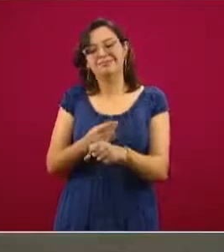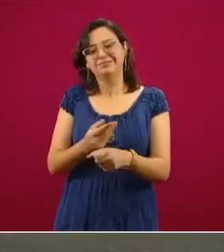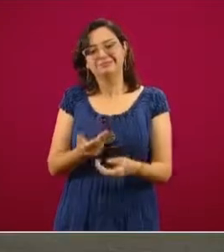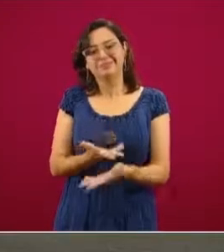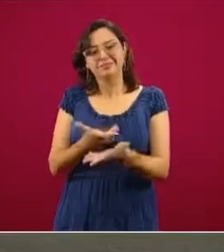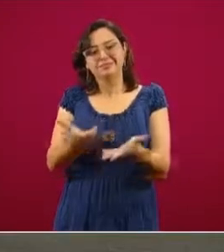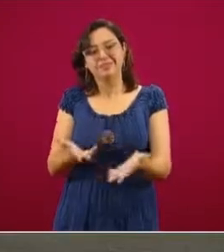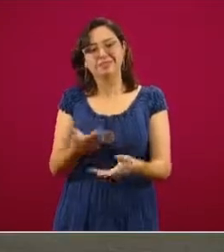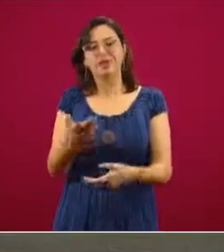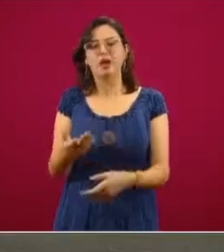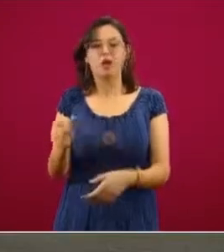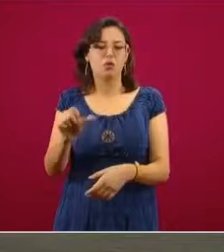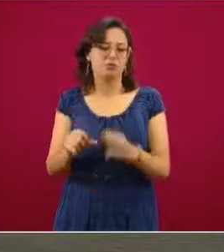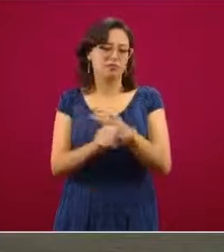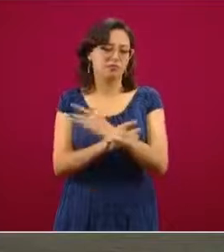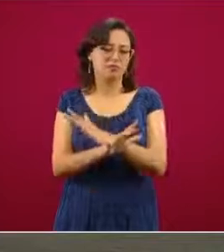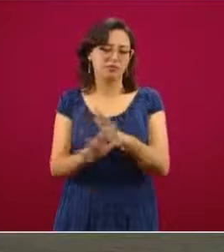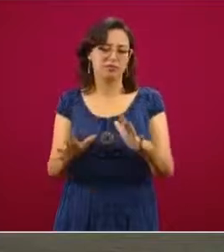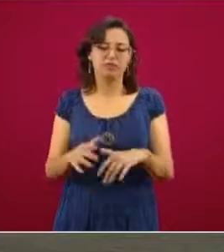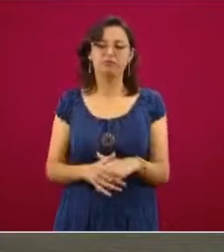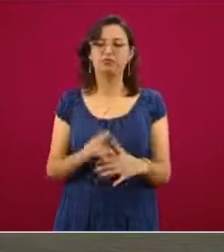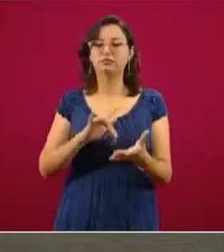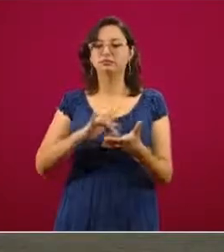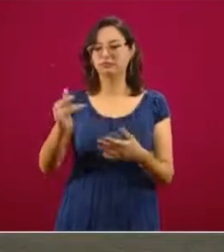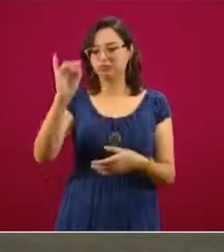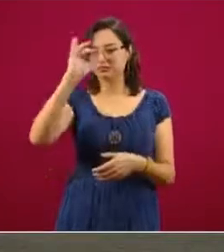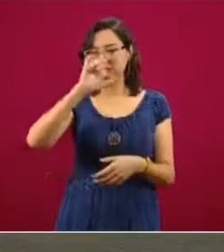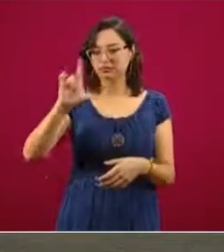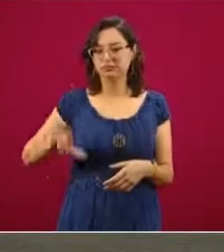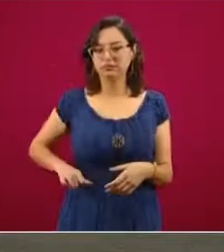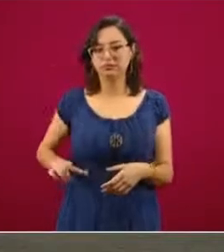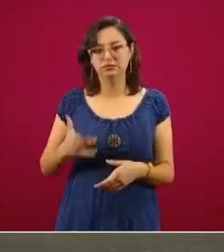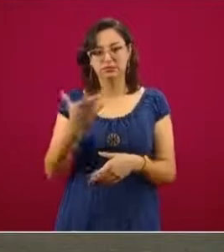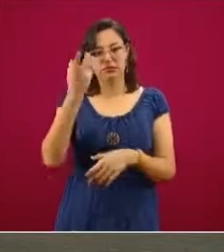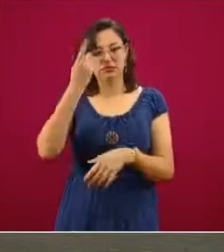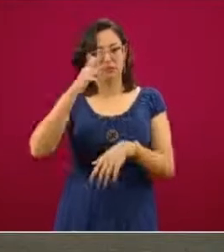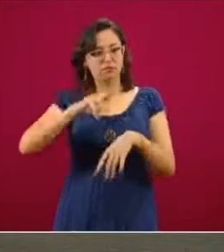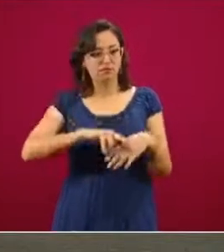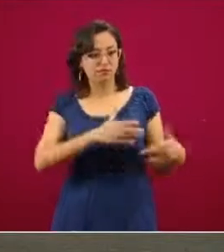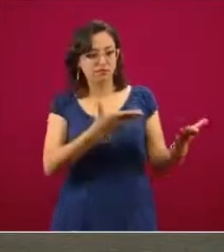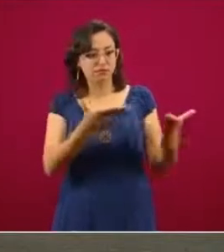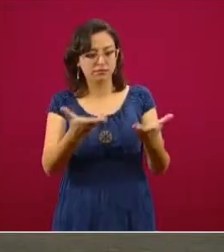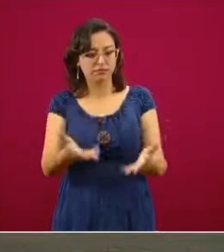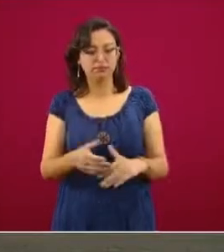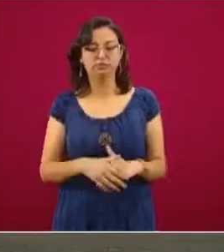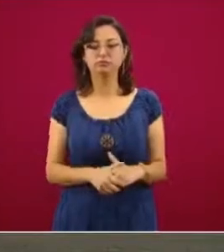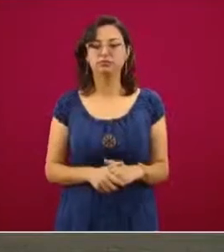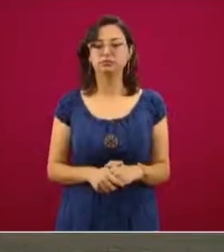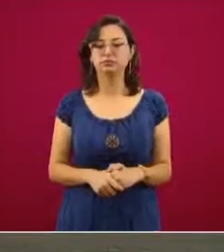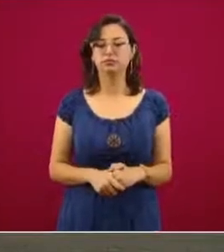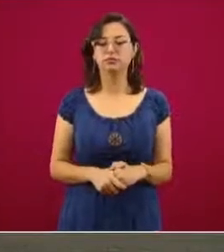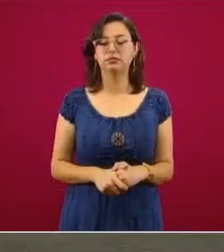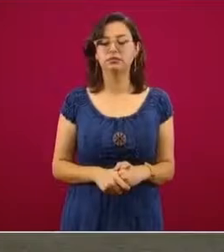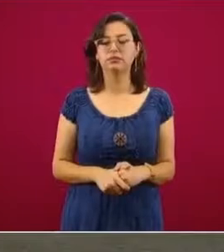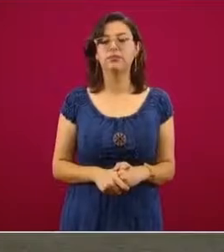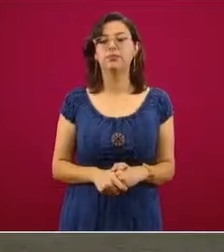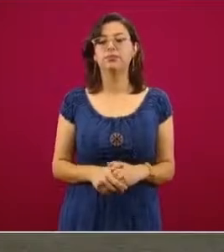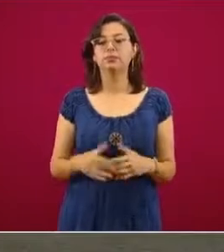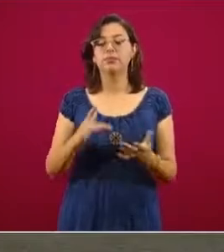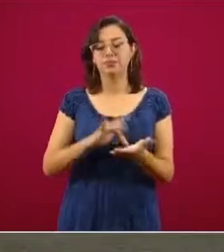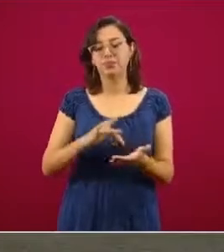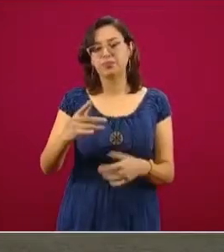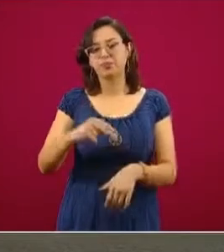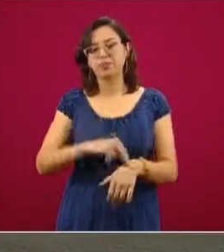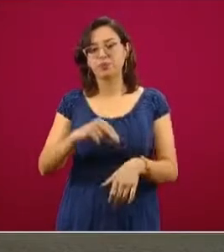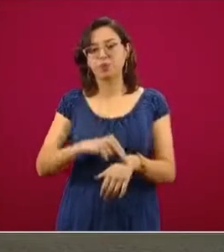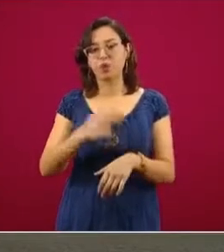día de hoy. Muchas gracias. Muchas gracias, jefe de gobierno. Señor director. Muchas gracias, doctor Hugo López-Gatell.